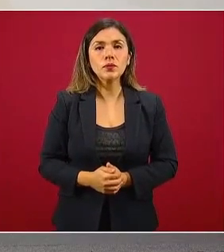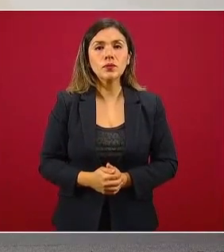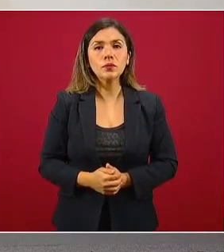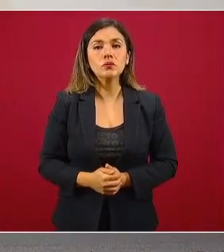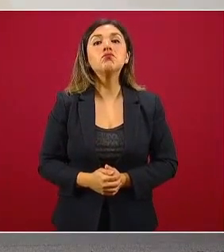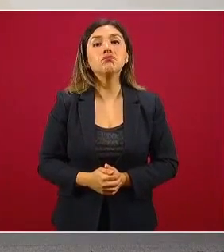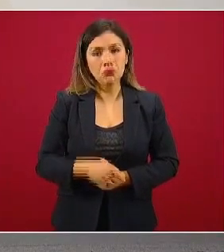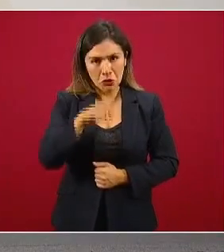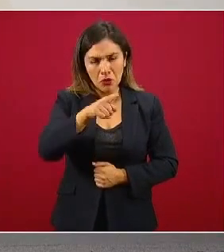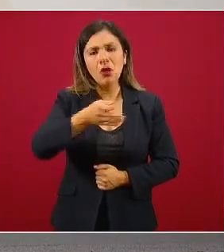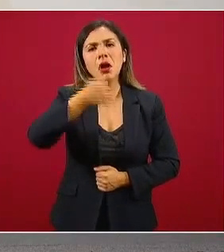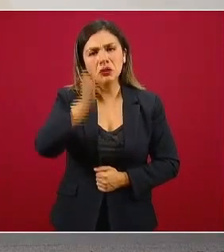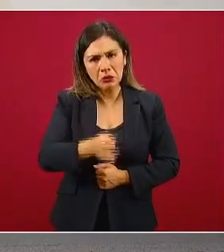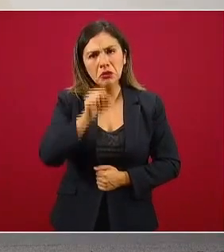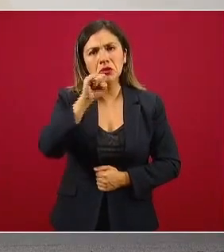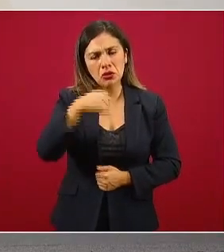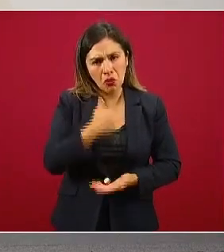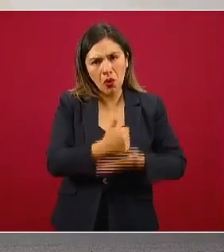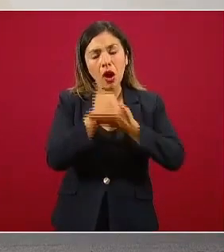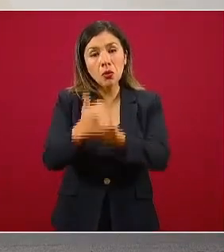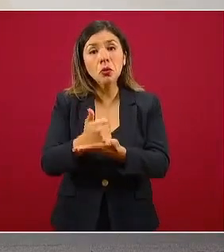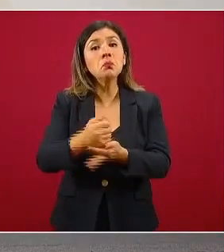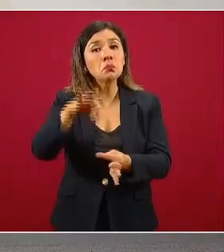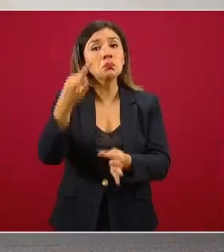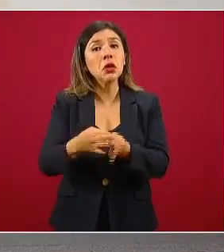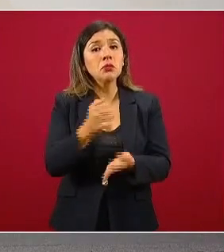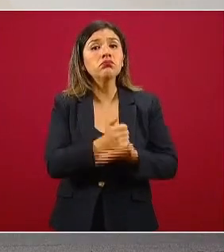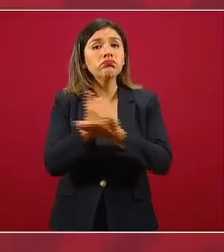Y se comprometió a ayudarnos y nos ayudó,